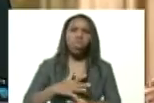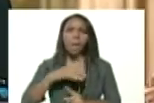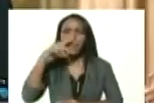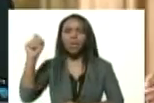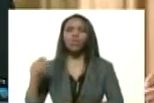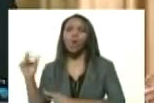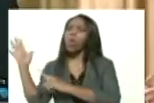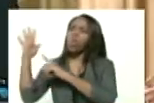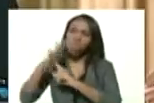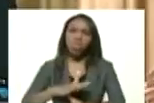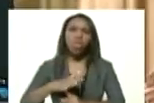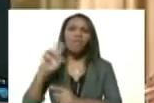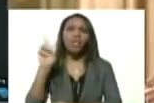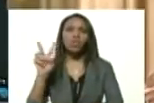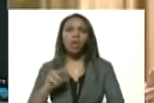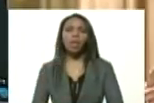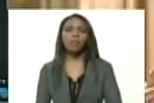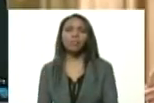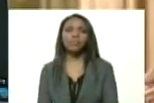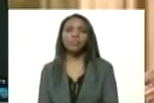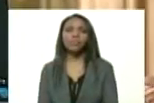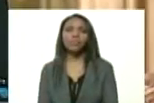aplasta venezuela